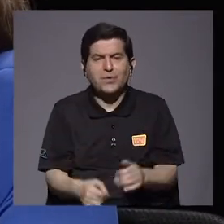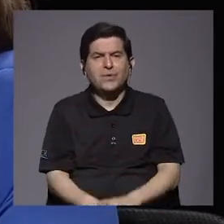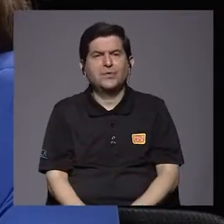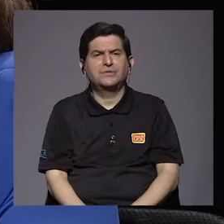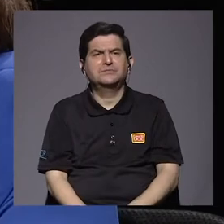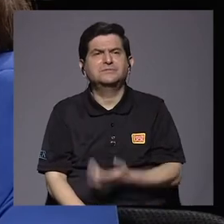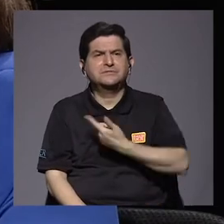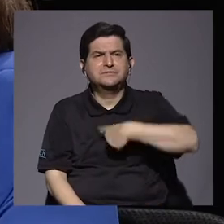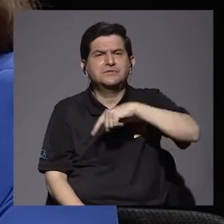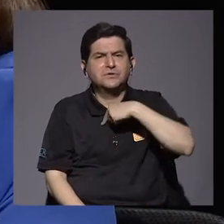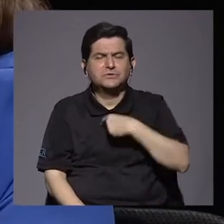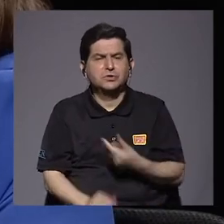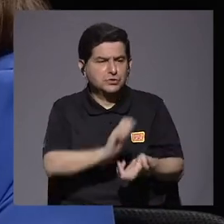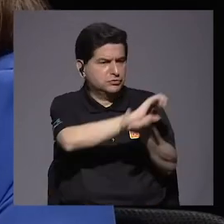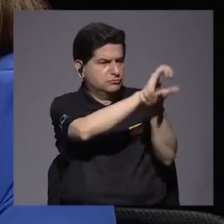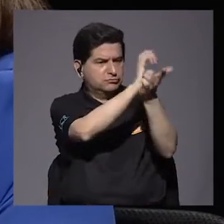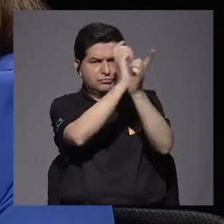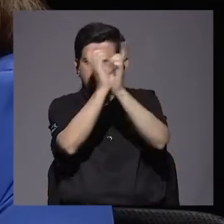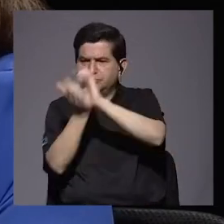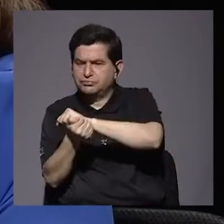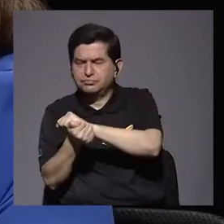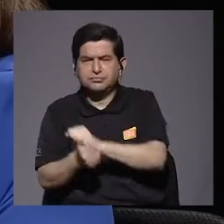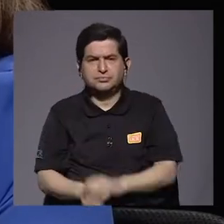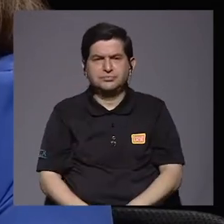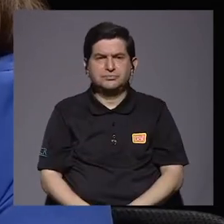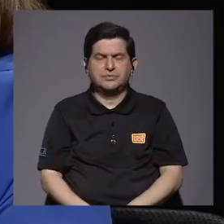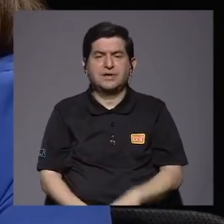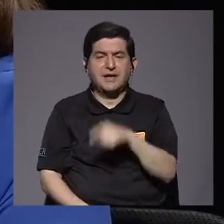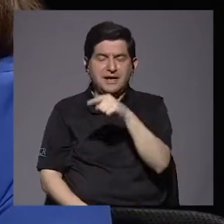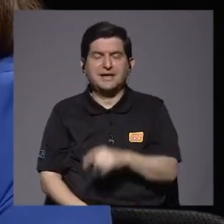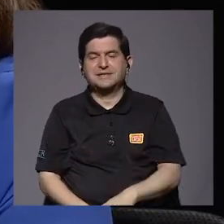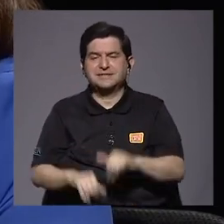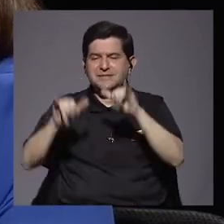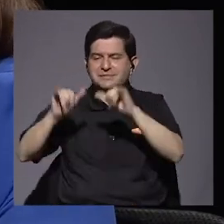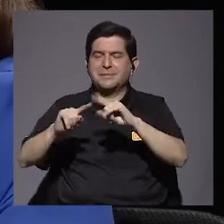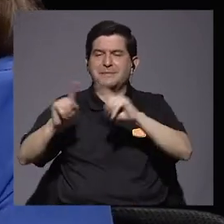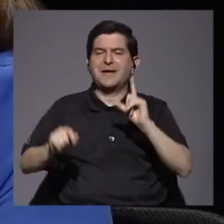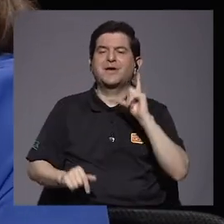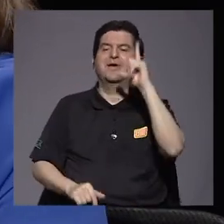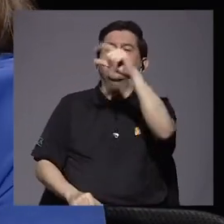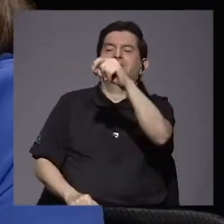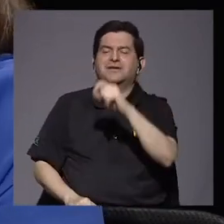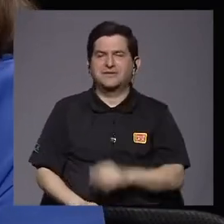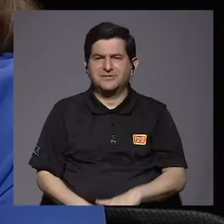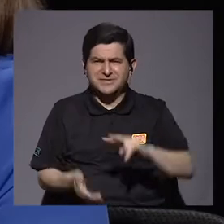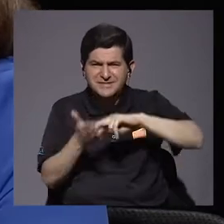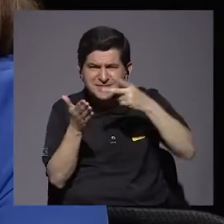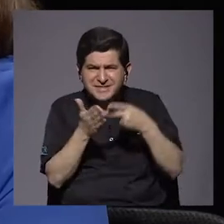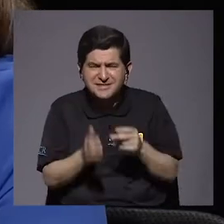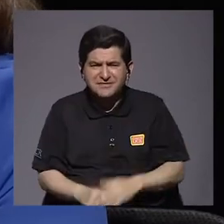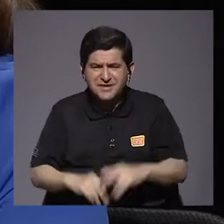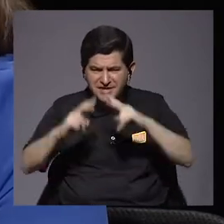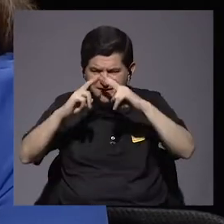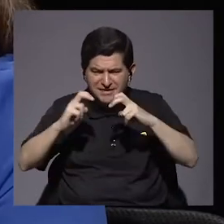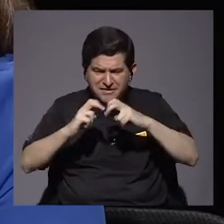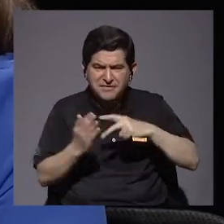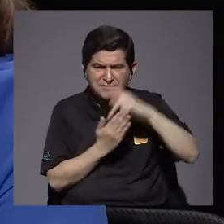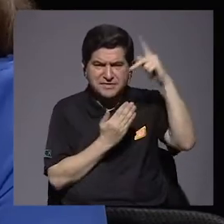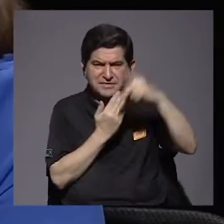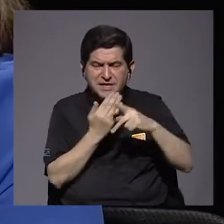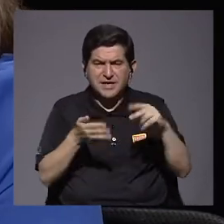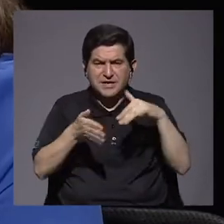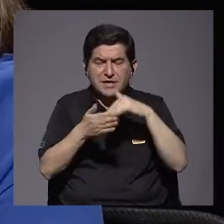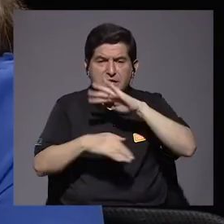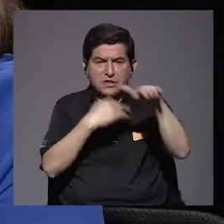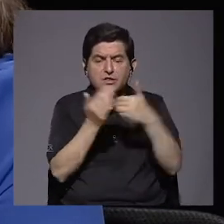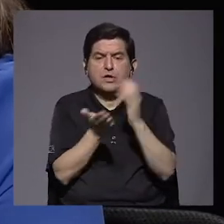hecho una migración hacia lo que llamamos la presencialidad remota, que ha implicado la revisión de los programas de estudio de